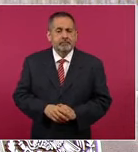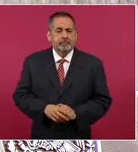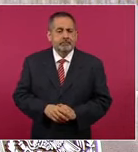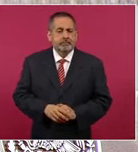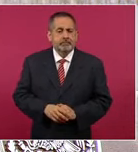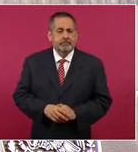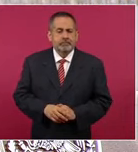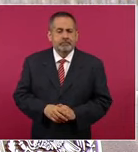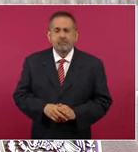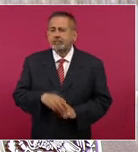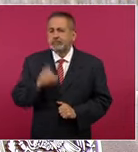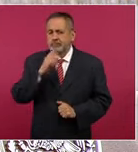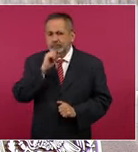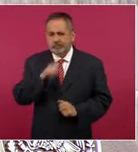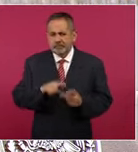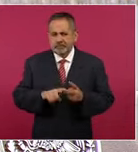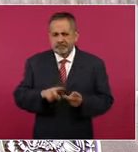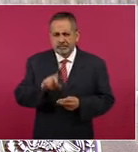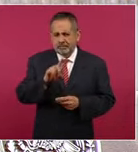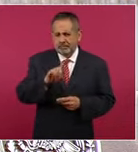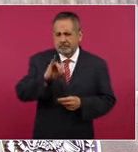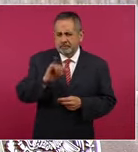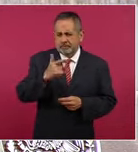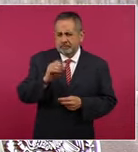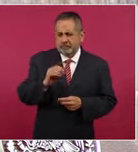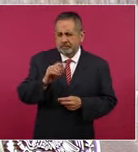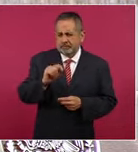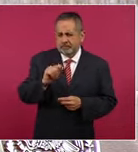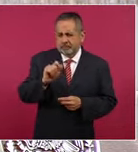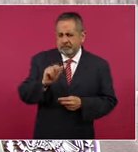Diego Tartufo.